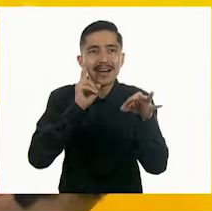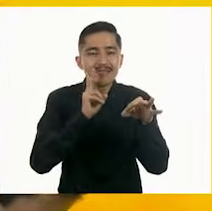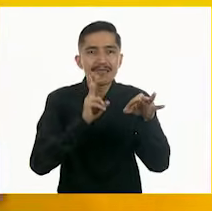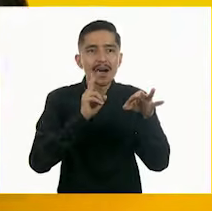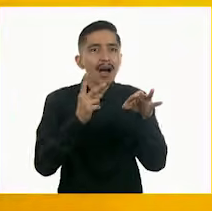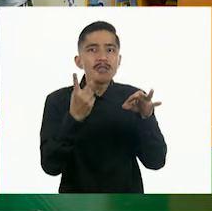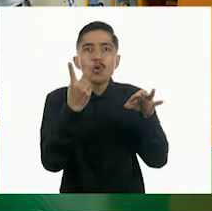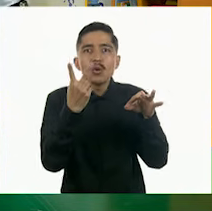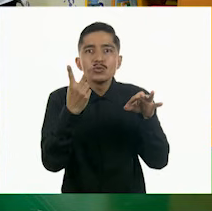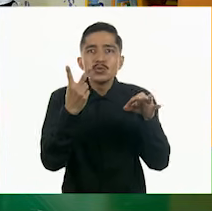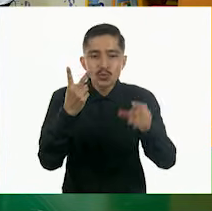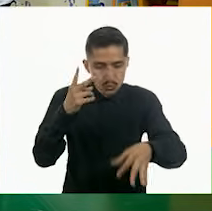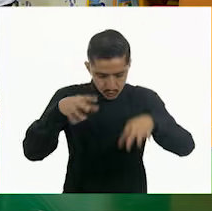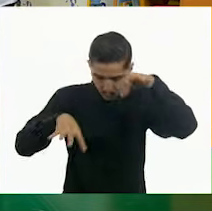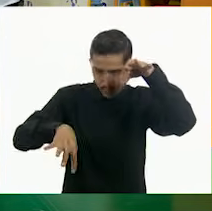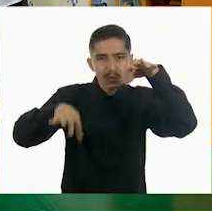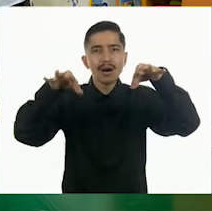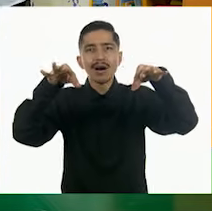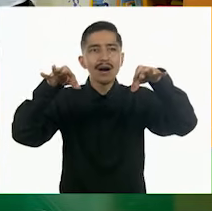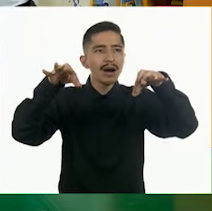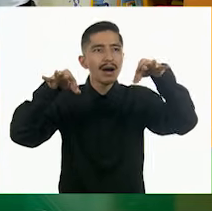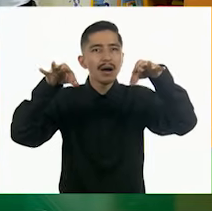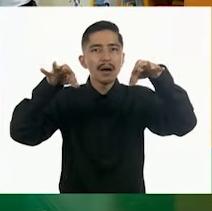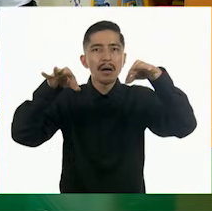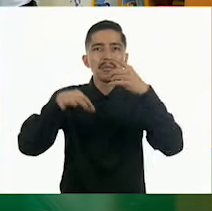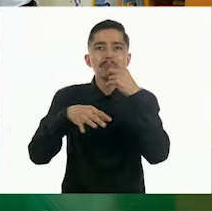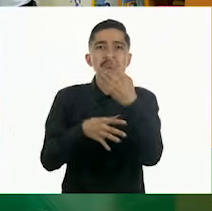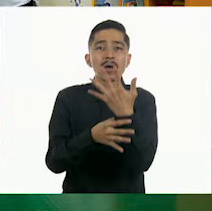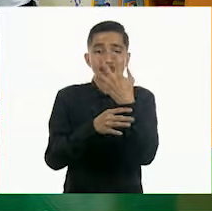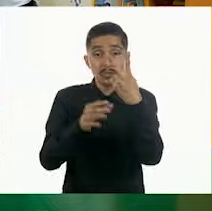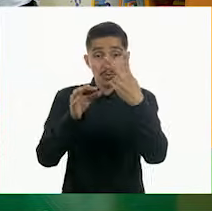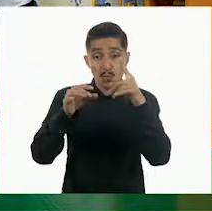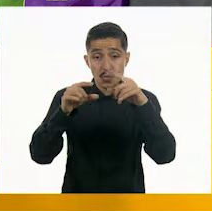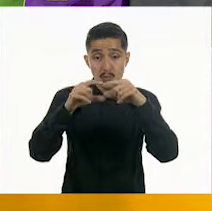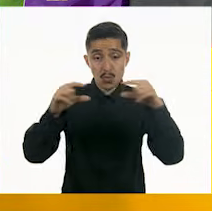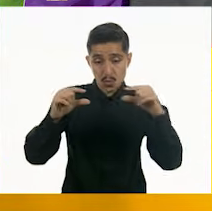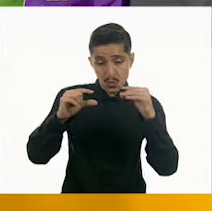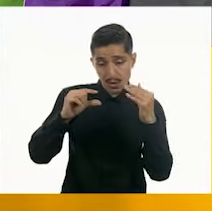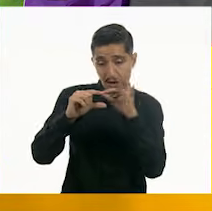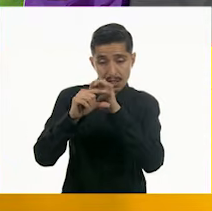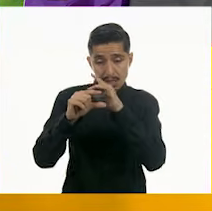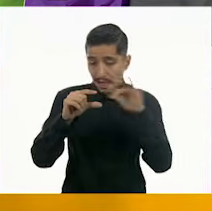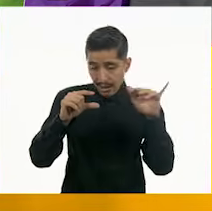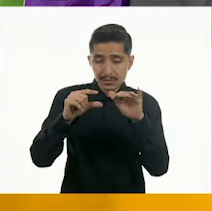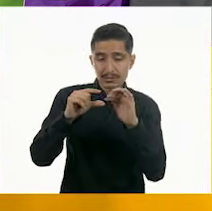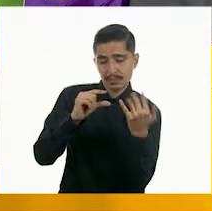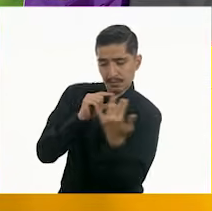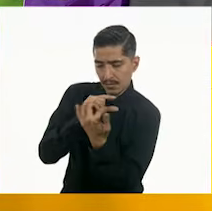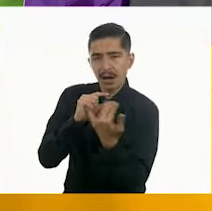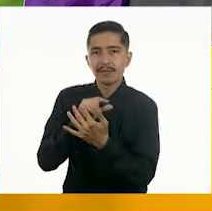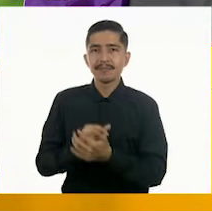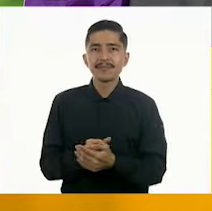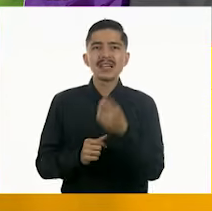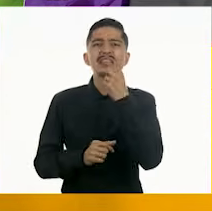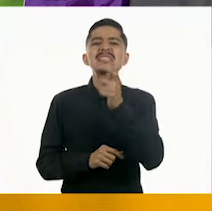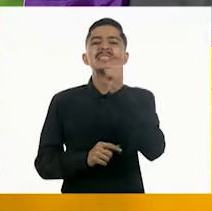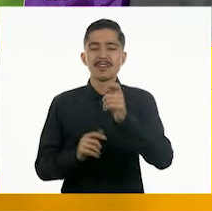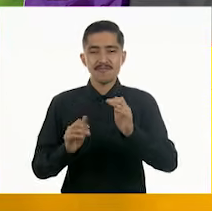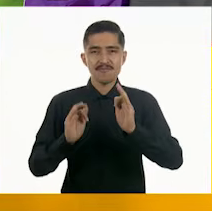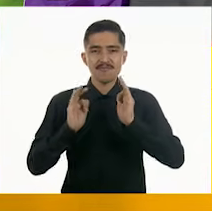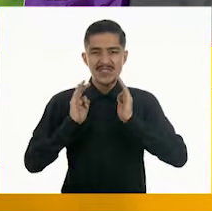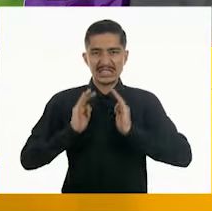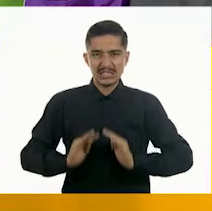vienen dos partes. ¿Vienen dos partes? Dice, por un lado, reto físico